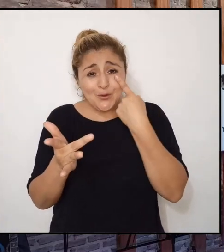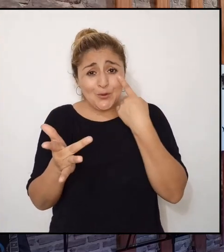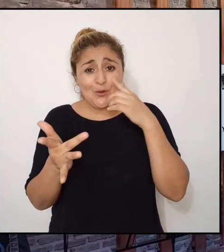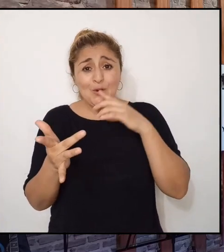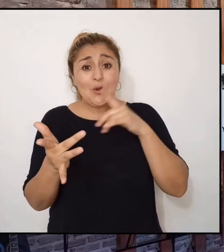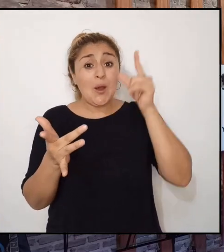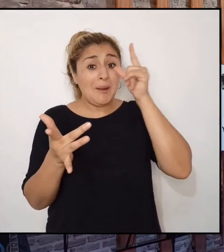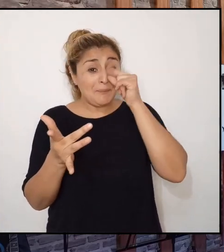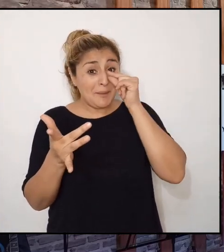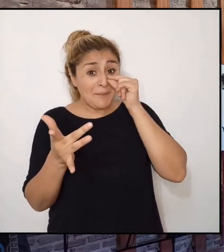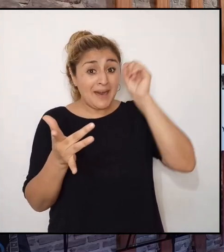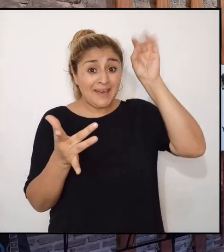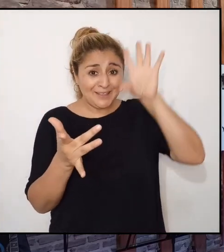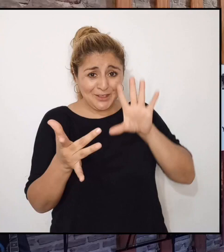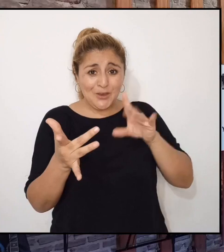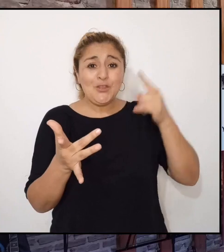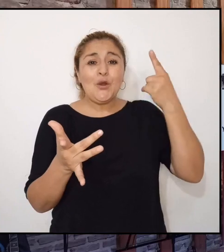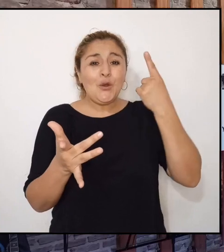la soberanía.